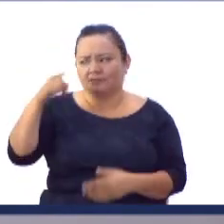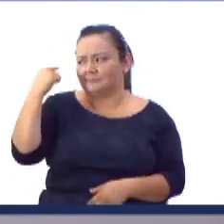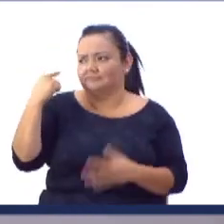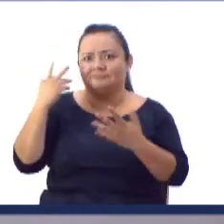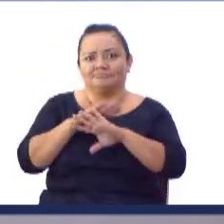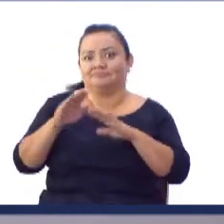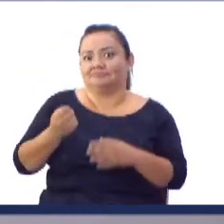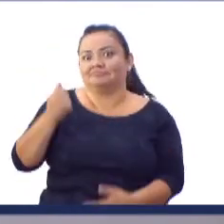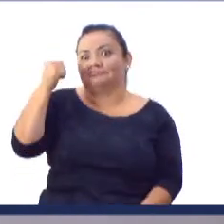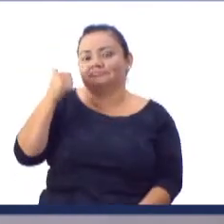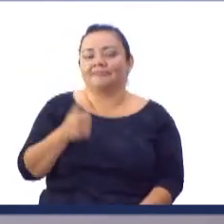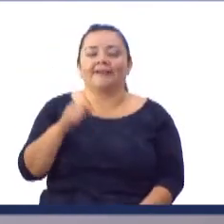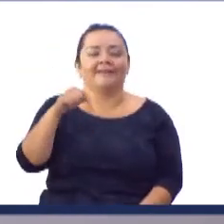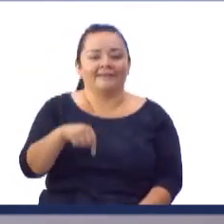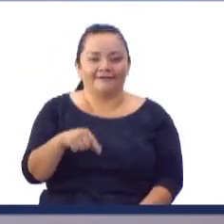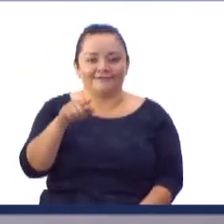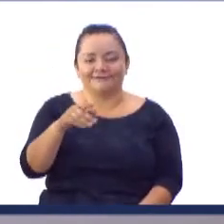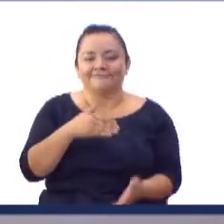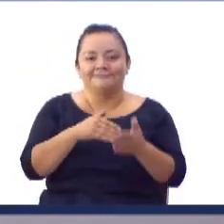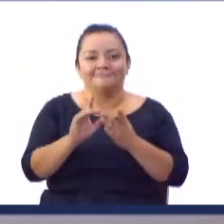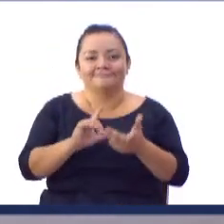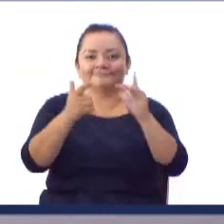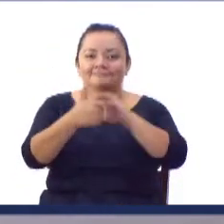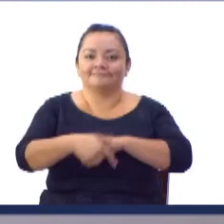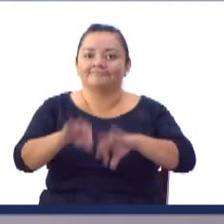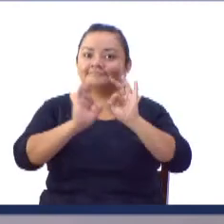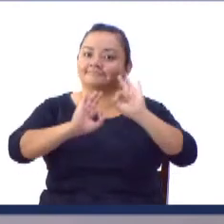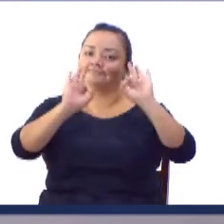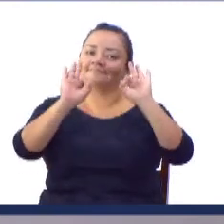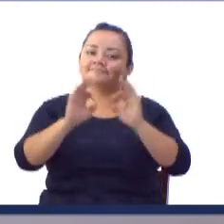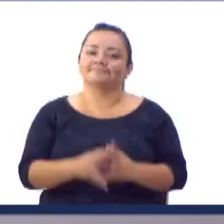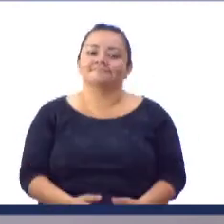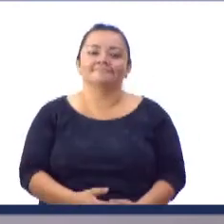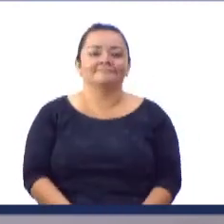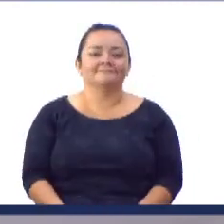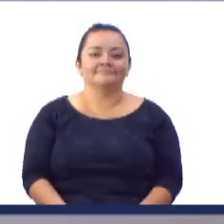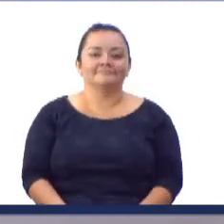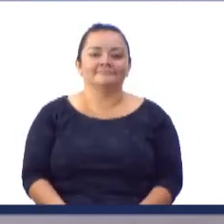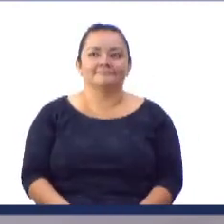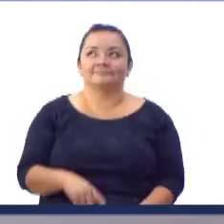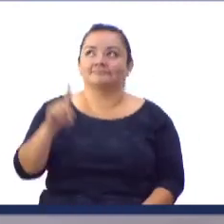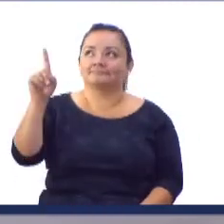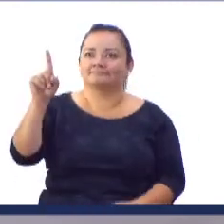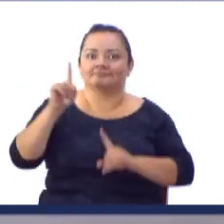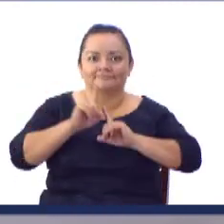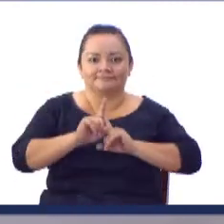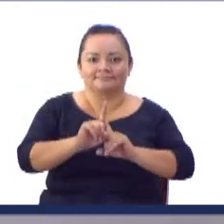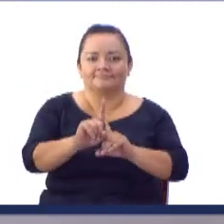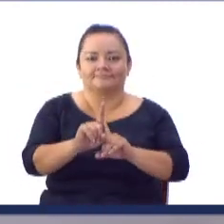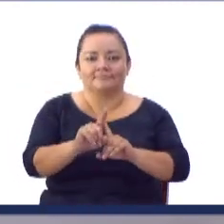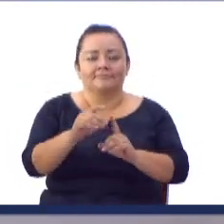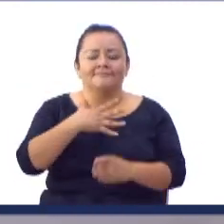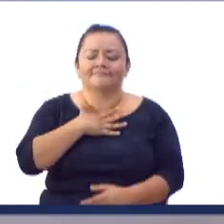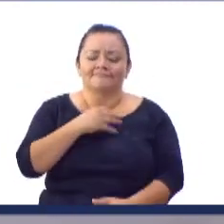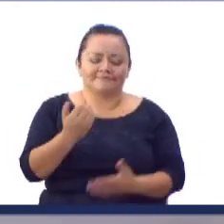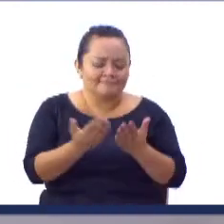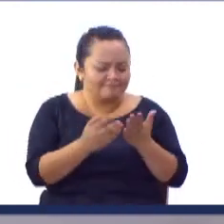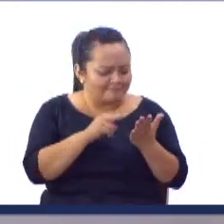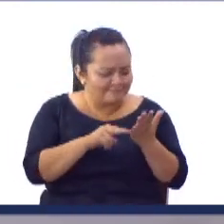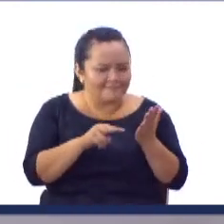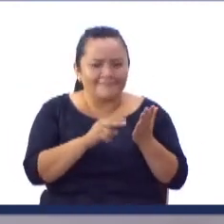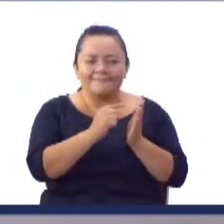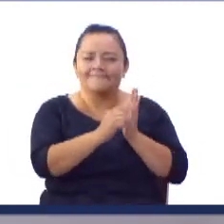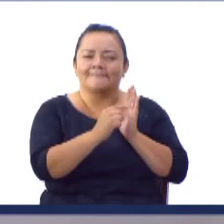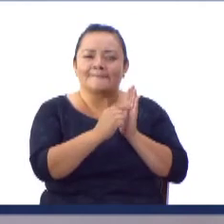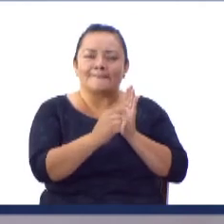pasó ayer paso ahora hacer las cosas diferentes deja que dios te vaya y por eso me encanta cuando dice el